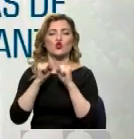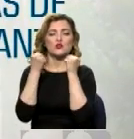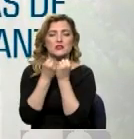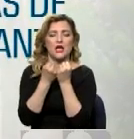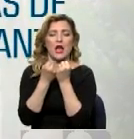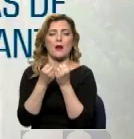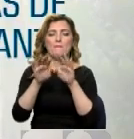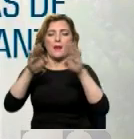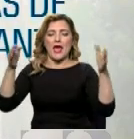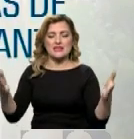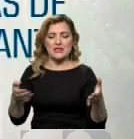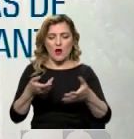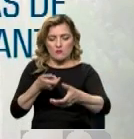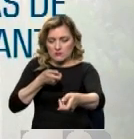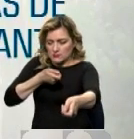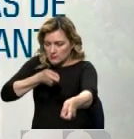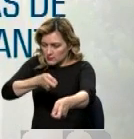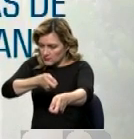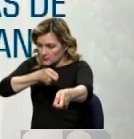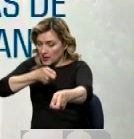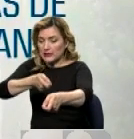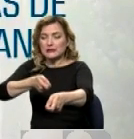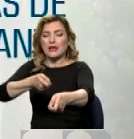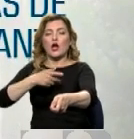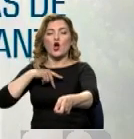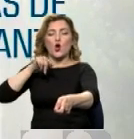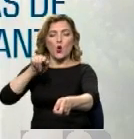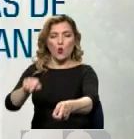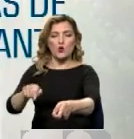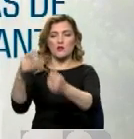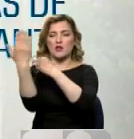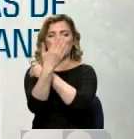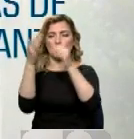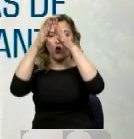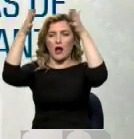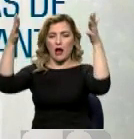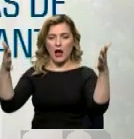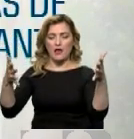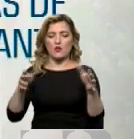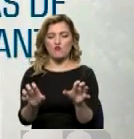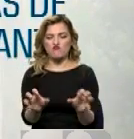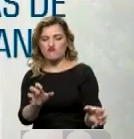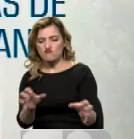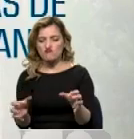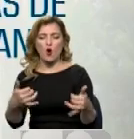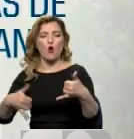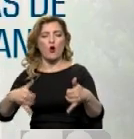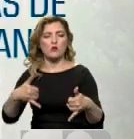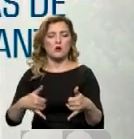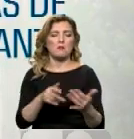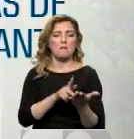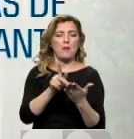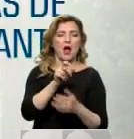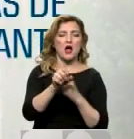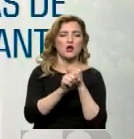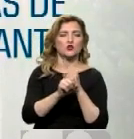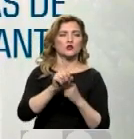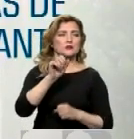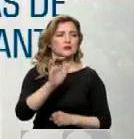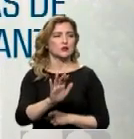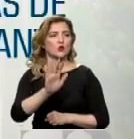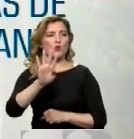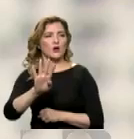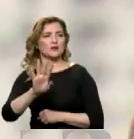futbolines y una pantalla gigante y se compromete a pagarles 540 mil dólares al año en calidad de